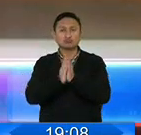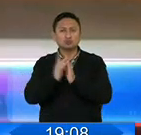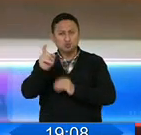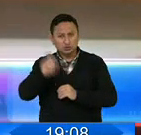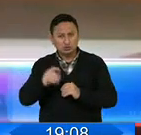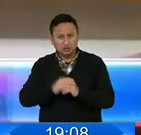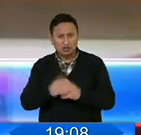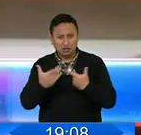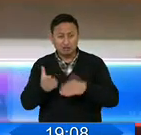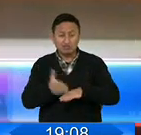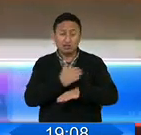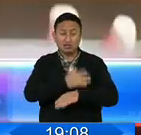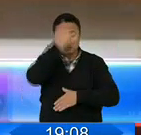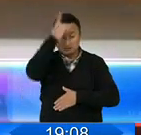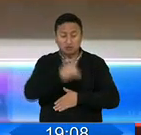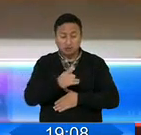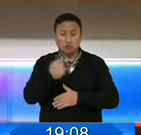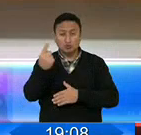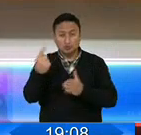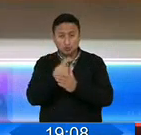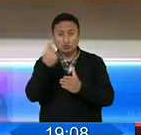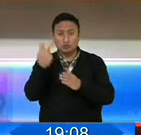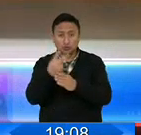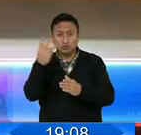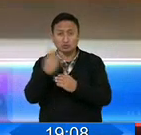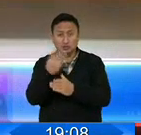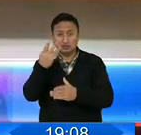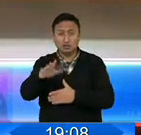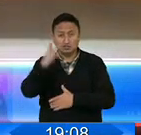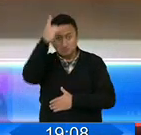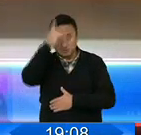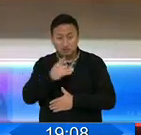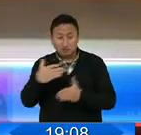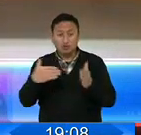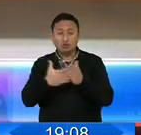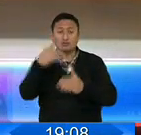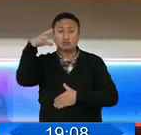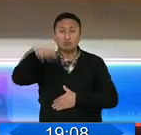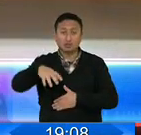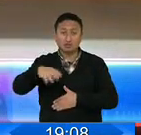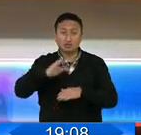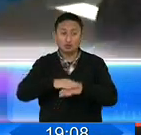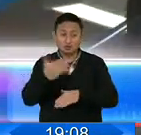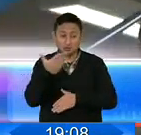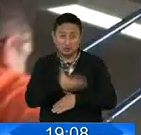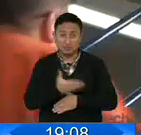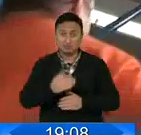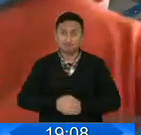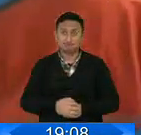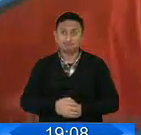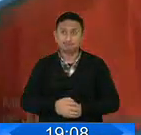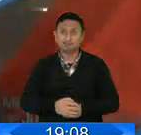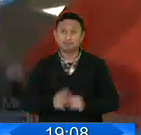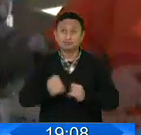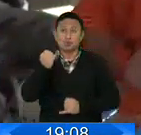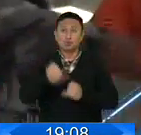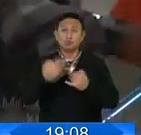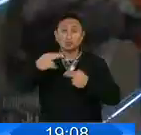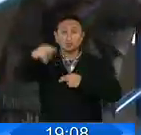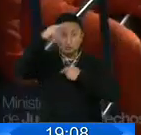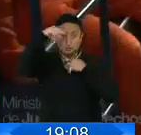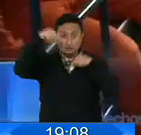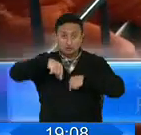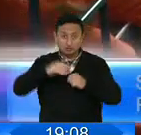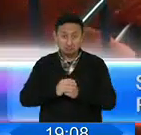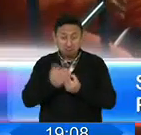varias sentencias en contra, ya se van acumulando las decisiones en contra del Estado ecuatoriano por este tema. Hasta el cierre de este reportaje